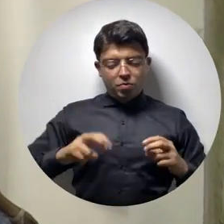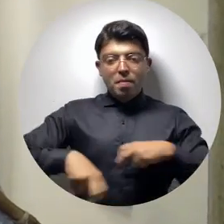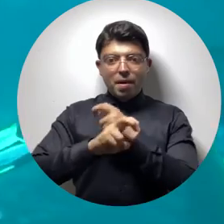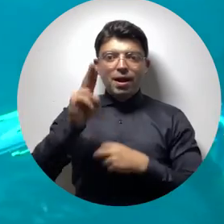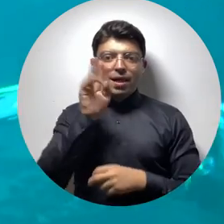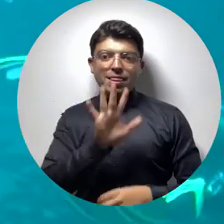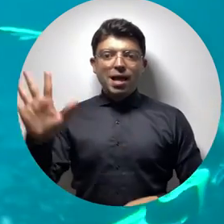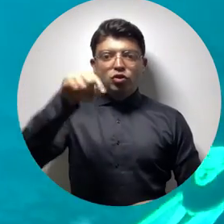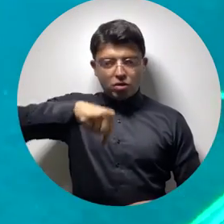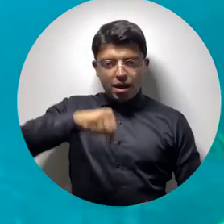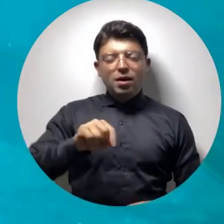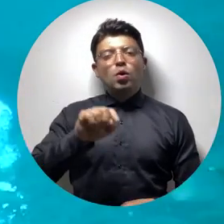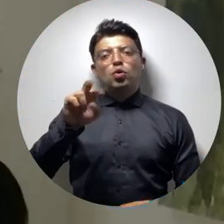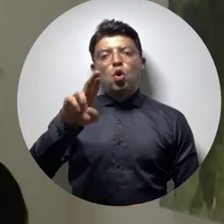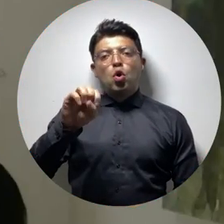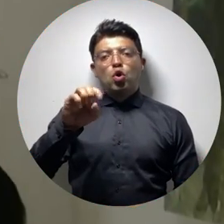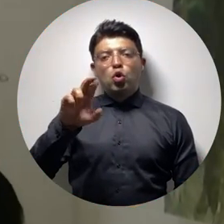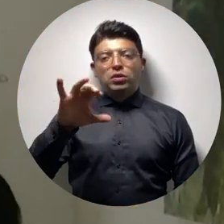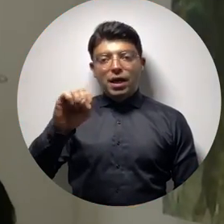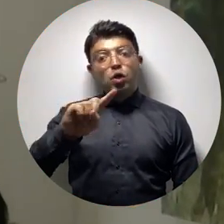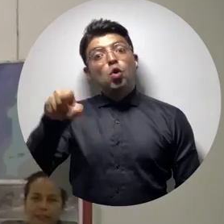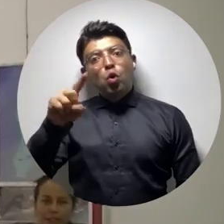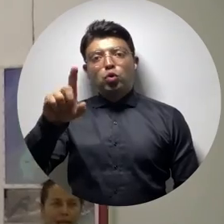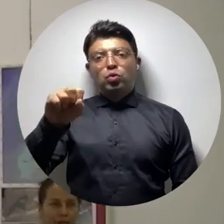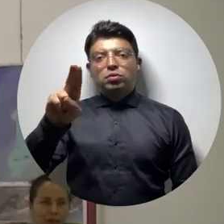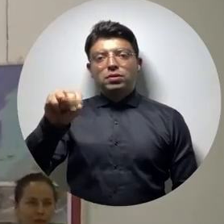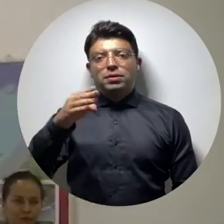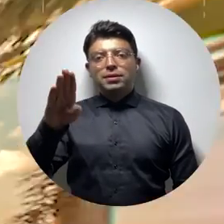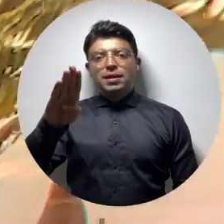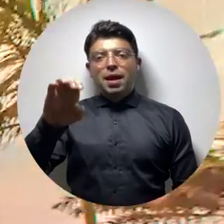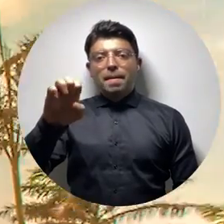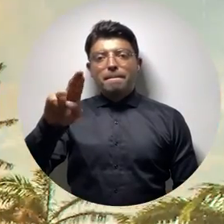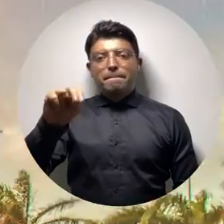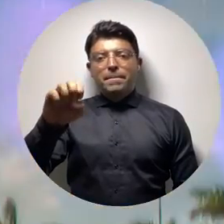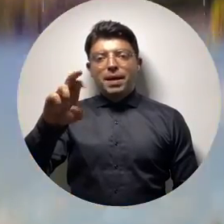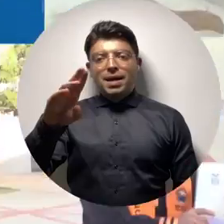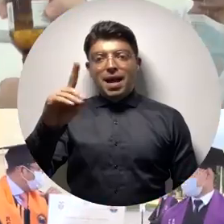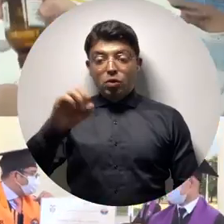del Rosario y de San Bernardo, con ejecución hasta 2025.